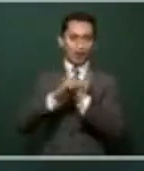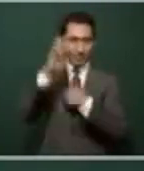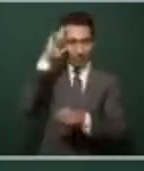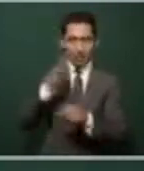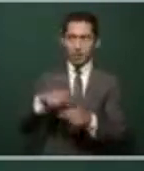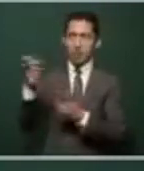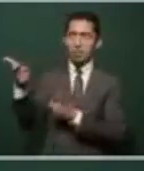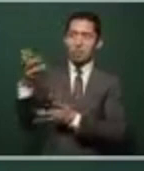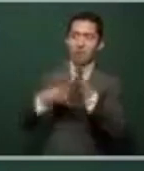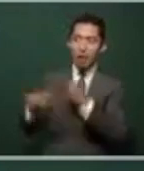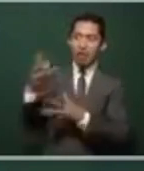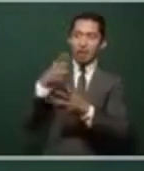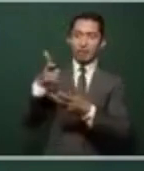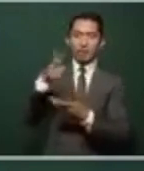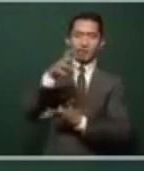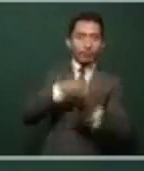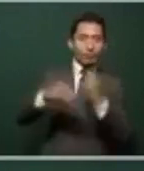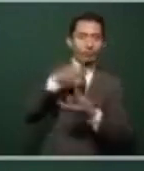de sentido común.